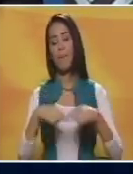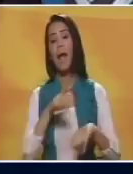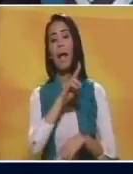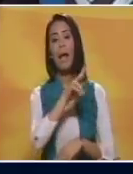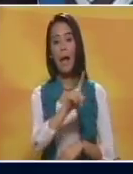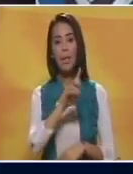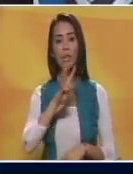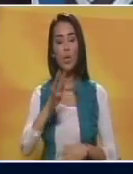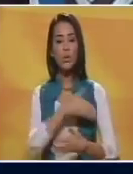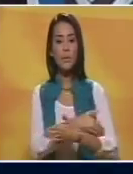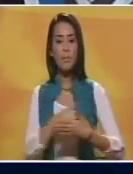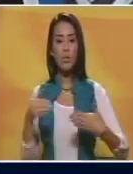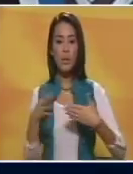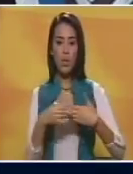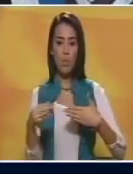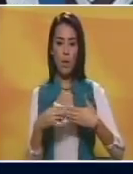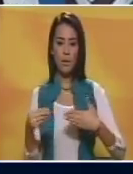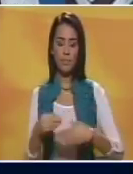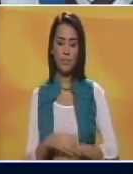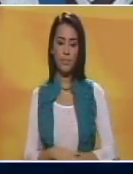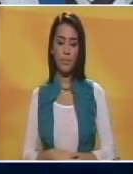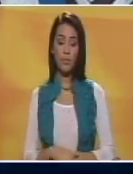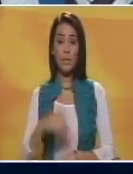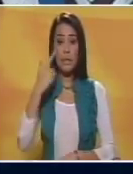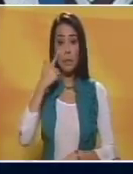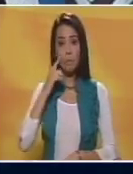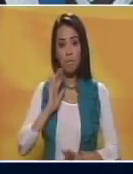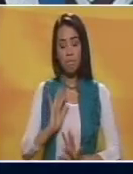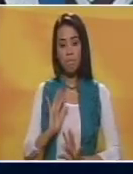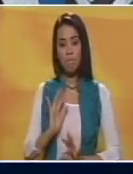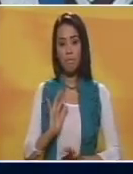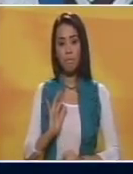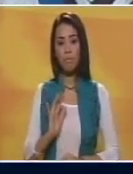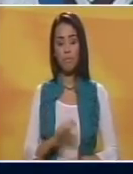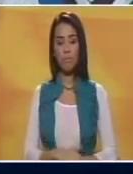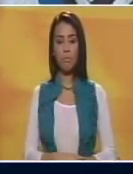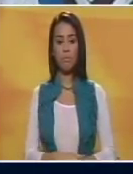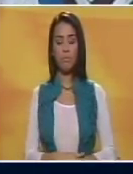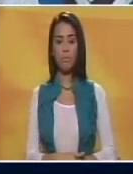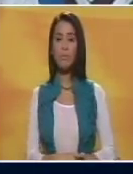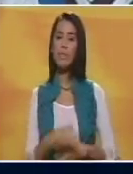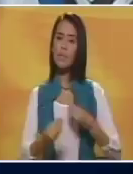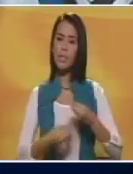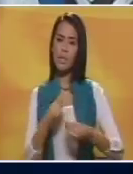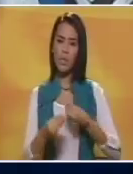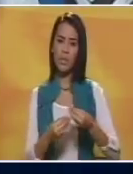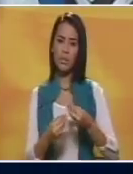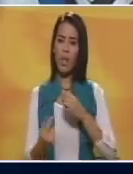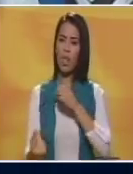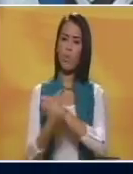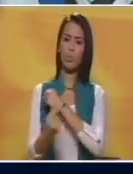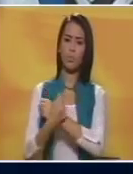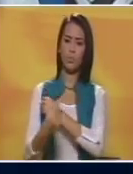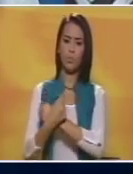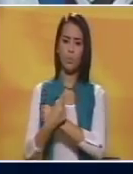millones de dólares y que se presume constituye, por supuesto, acciones de